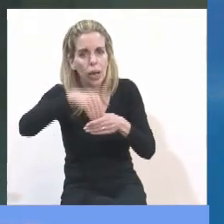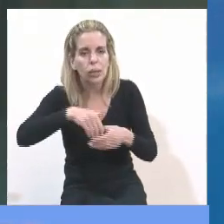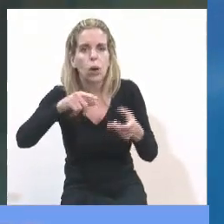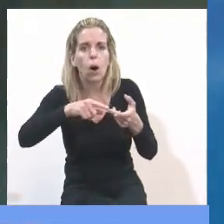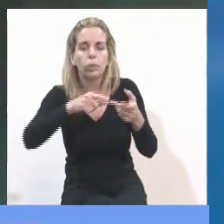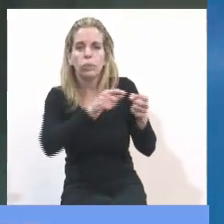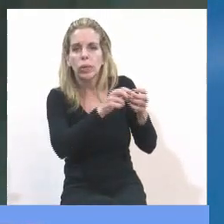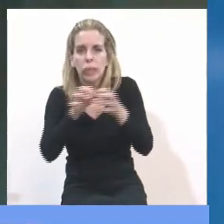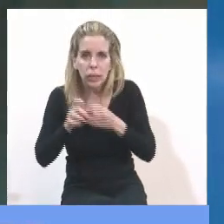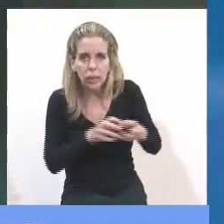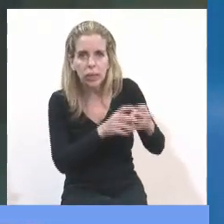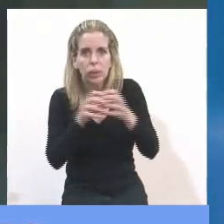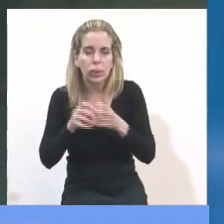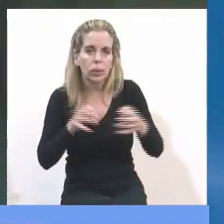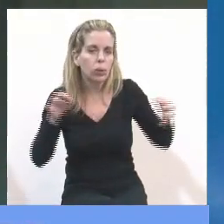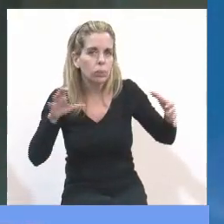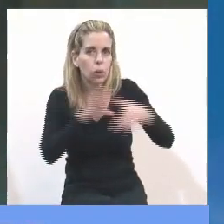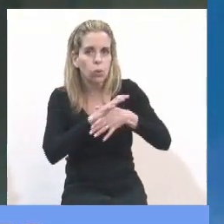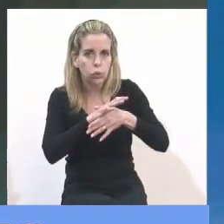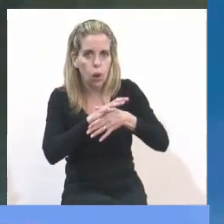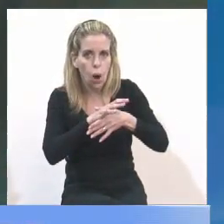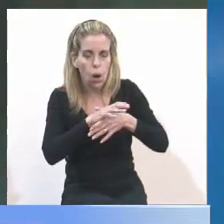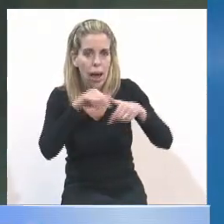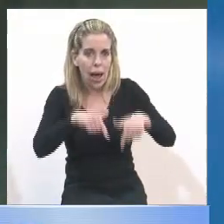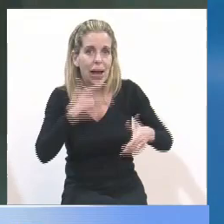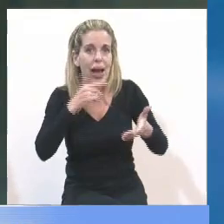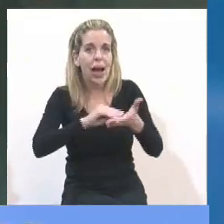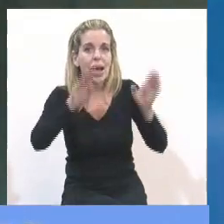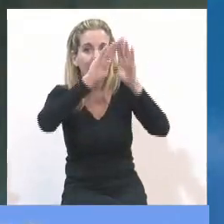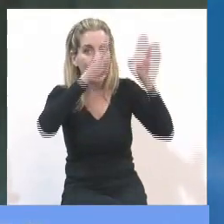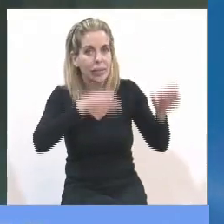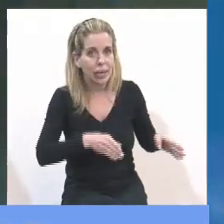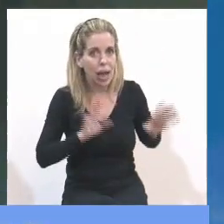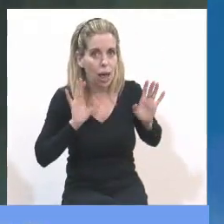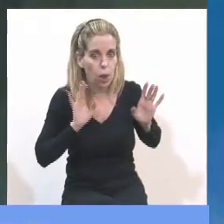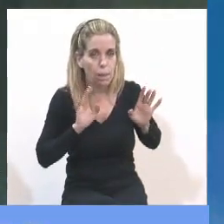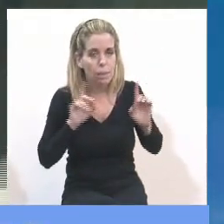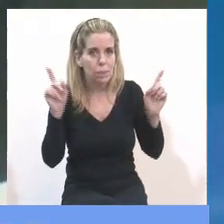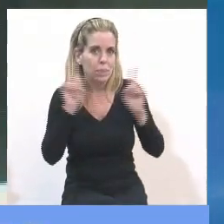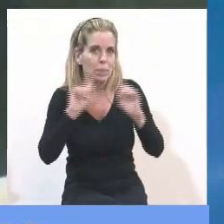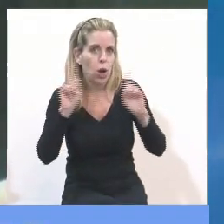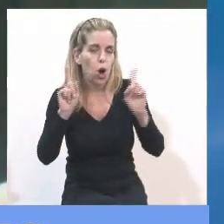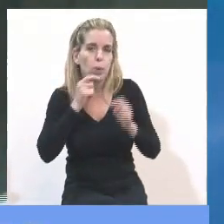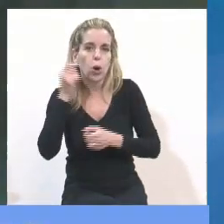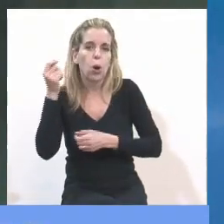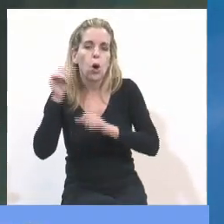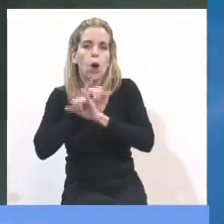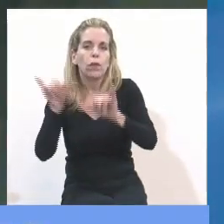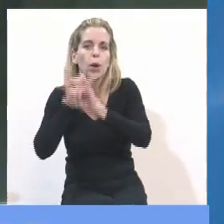con un tratamiento a rajatabla reglamentario en el Senado de la Nación, y no haciéndolo a través de fake news